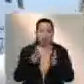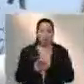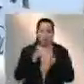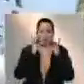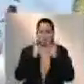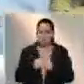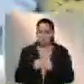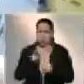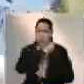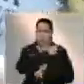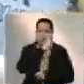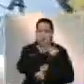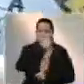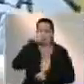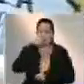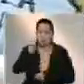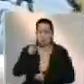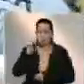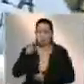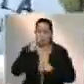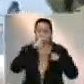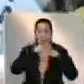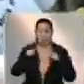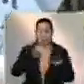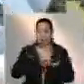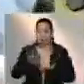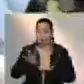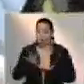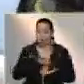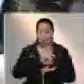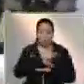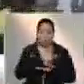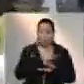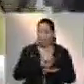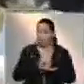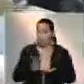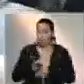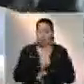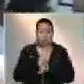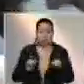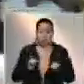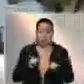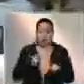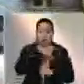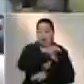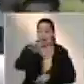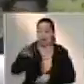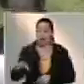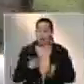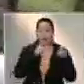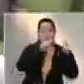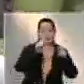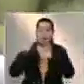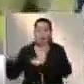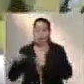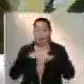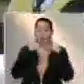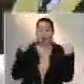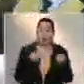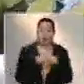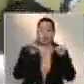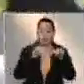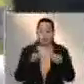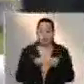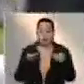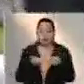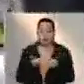al jefe de seguridad, Over Iturbe, fue sacado. Ya se están repartiendo los puestos, la gente de la organización